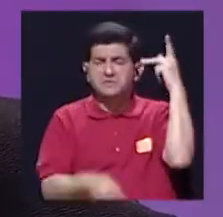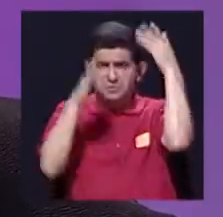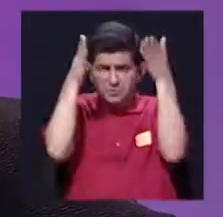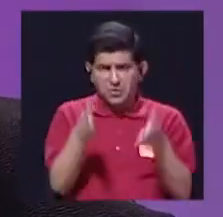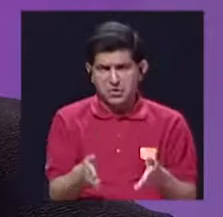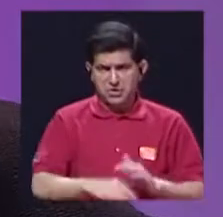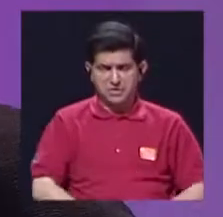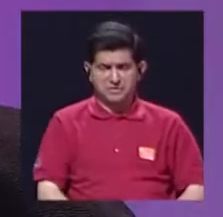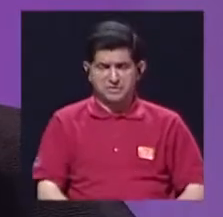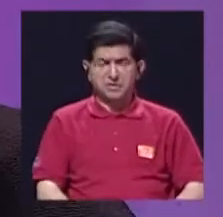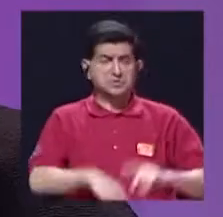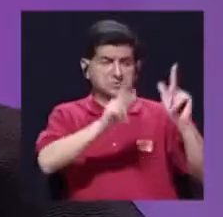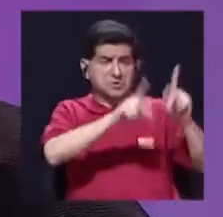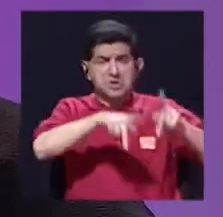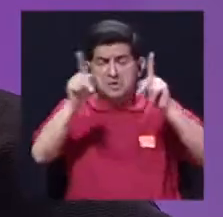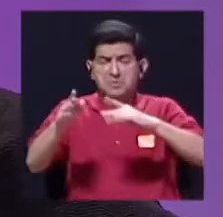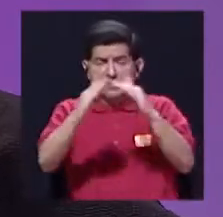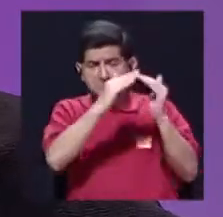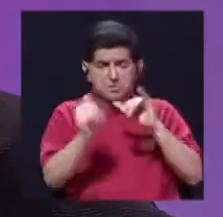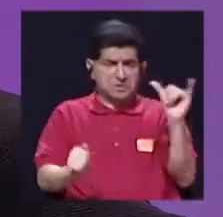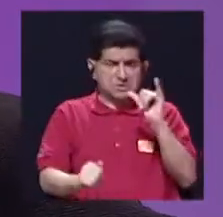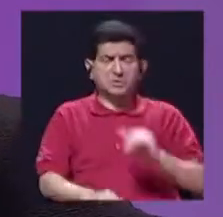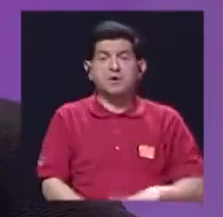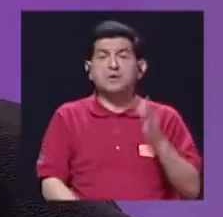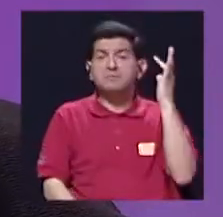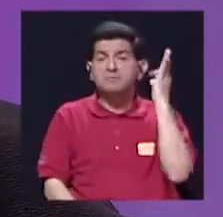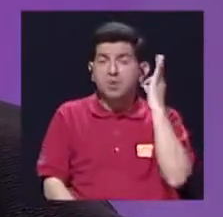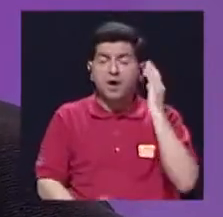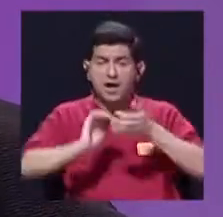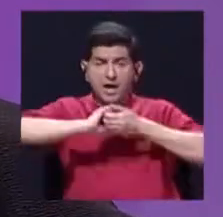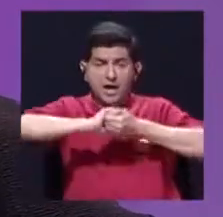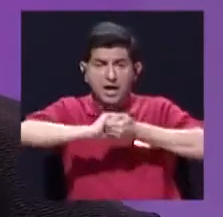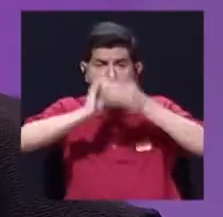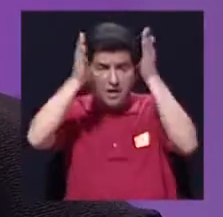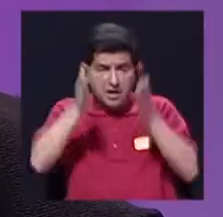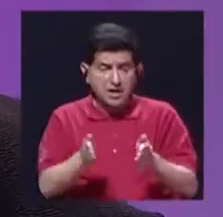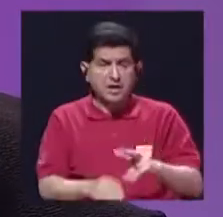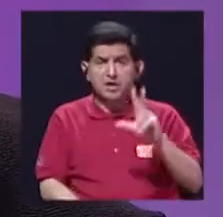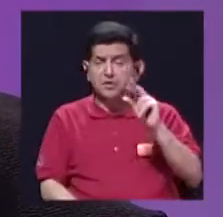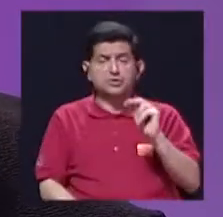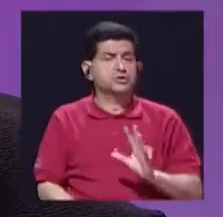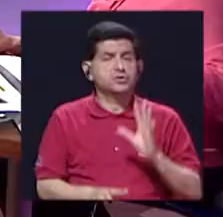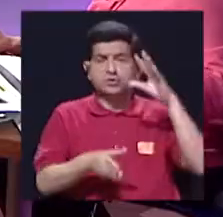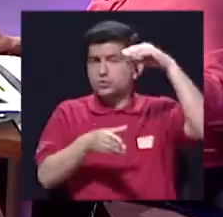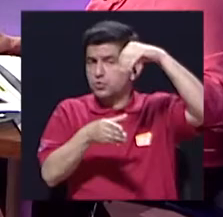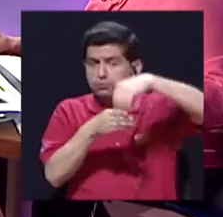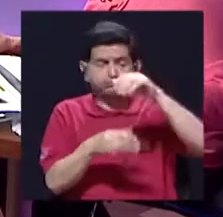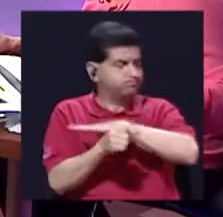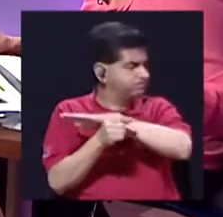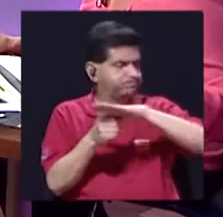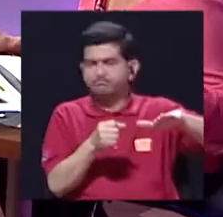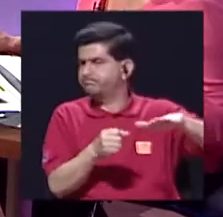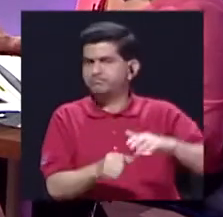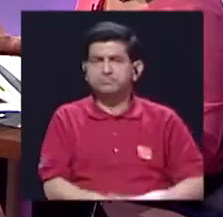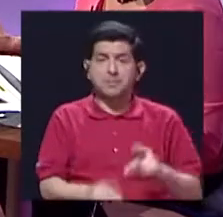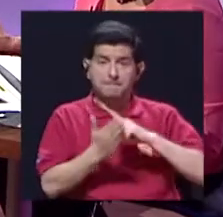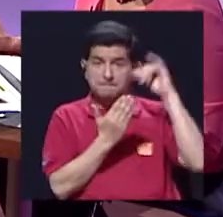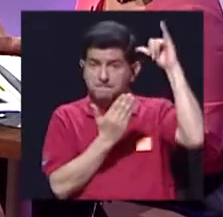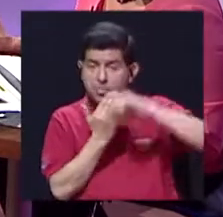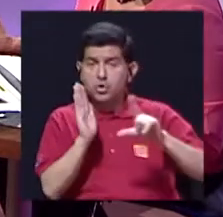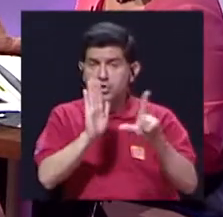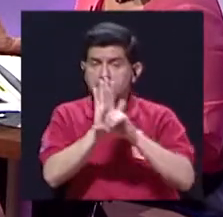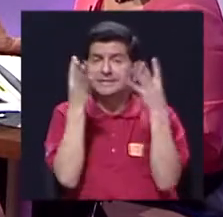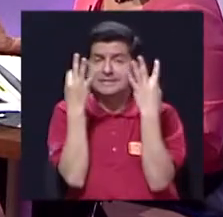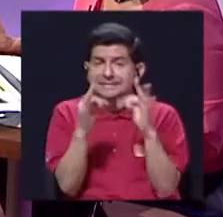políticos y la gente del pueblo, las mujeres cooperativistas no estemos integradas plenamente. Este proyecto de